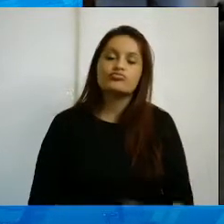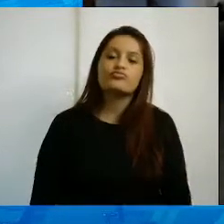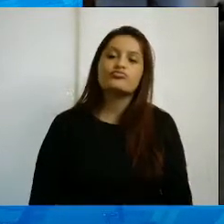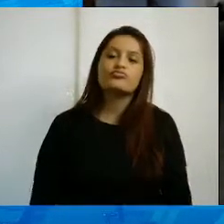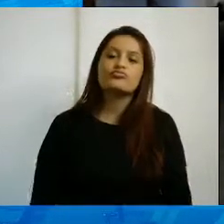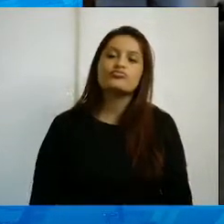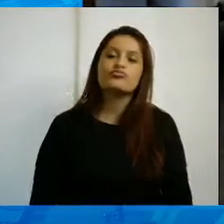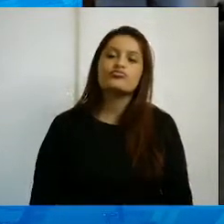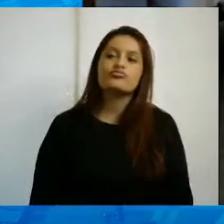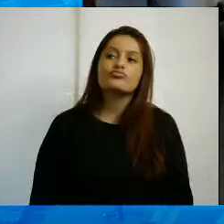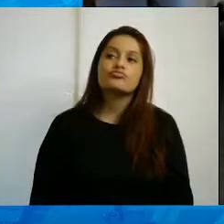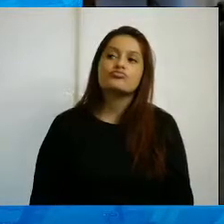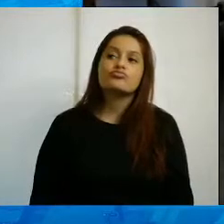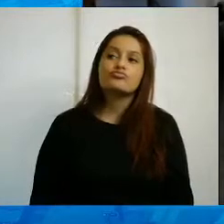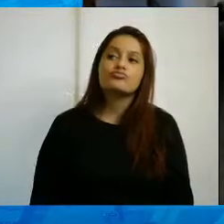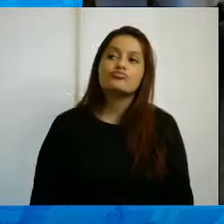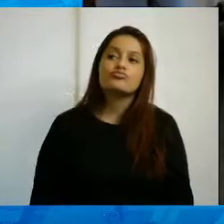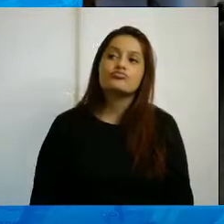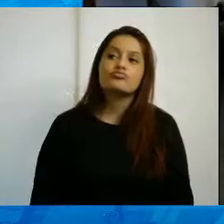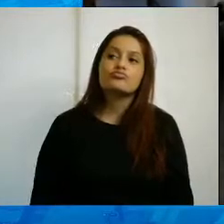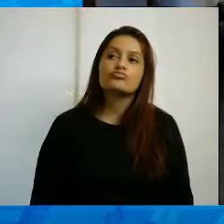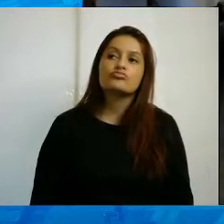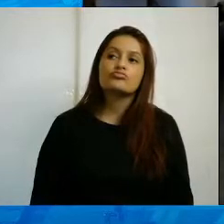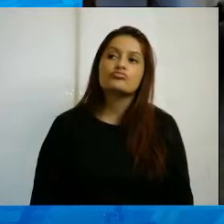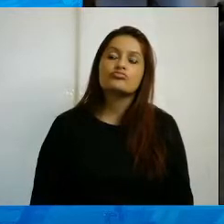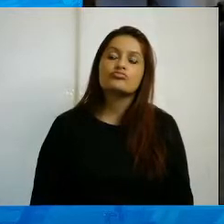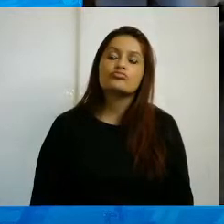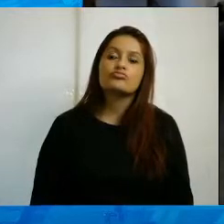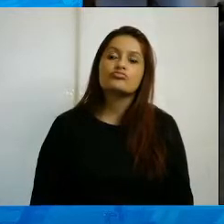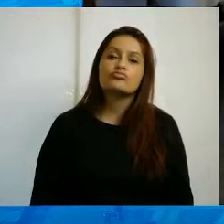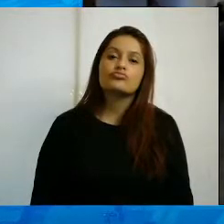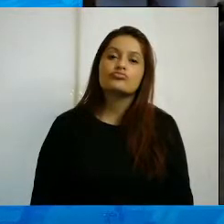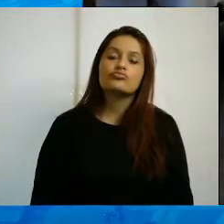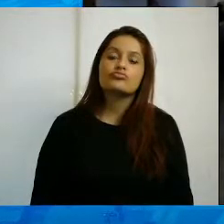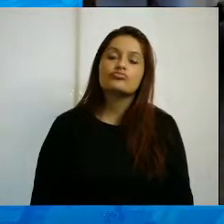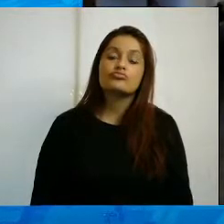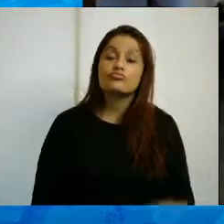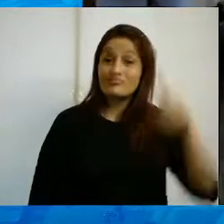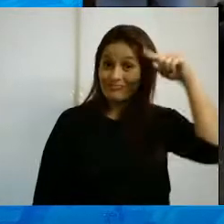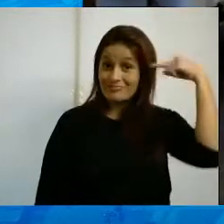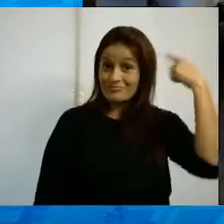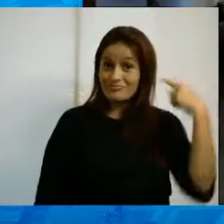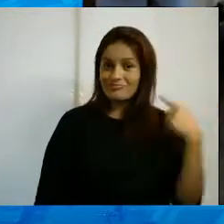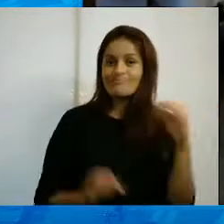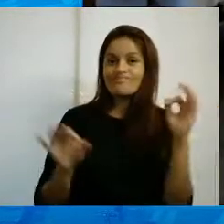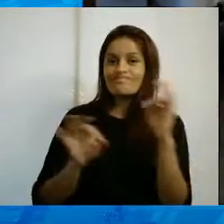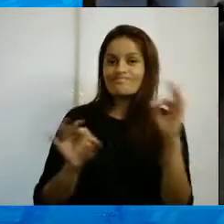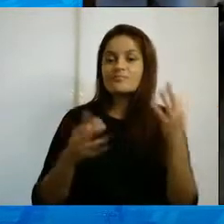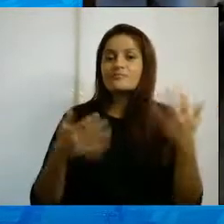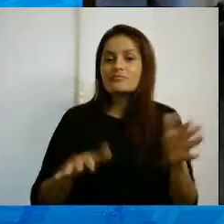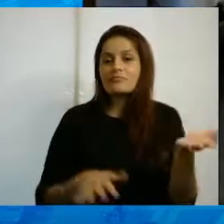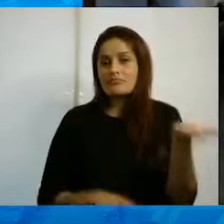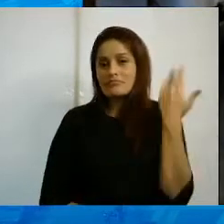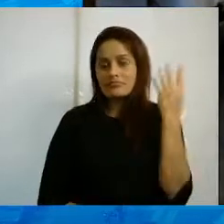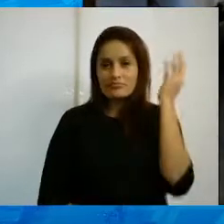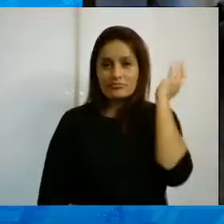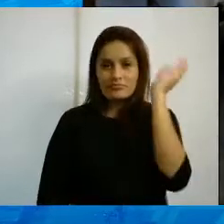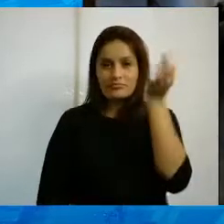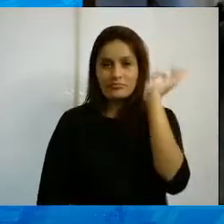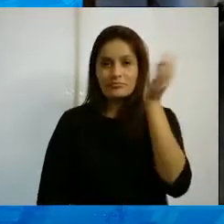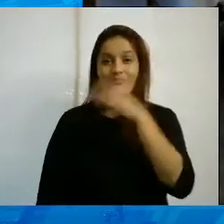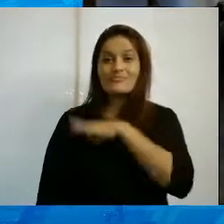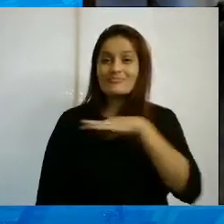gracias, delegada. A propósito también de esa reunión con el ministro de Transporte y